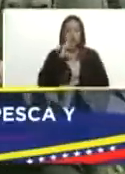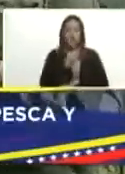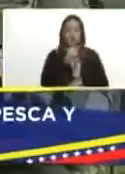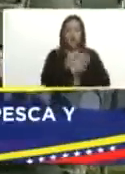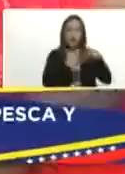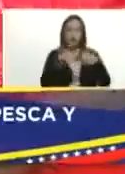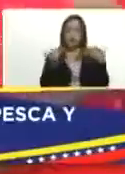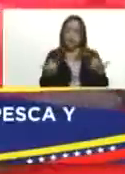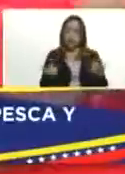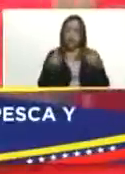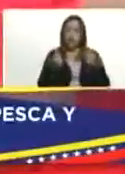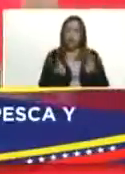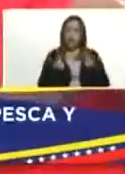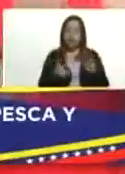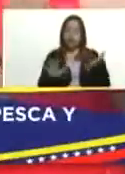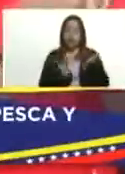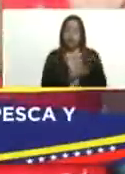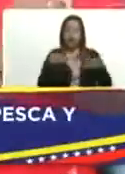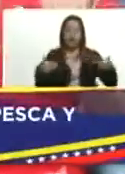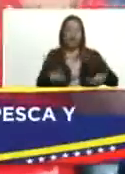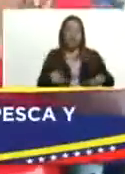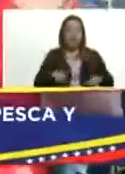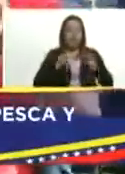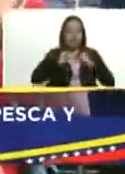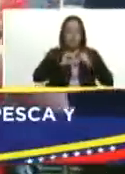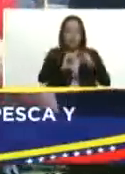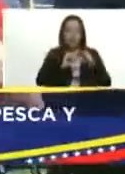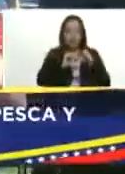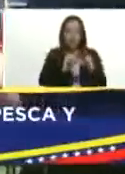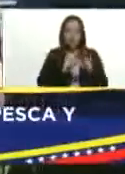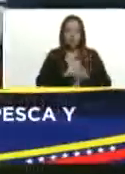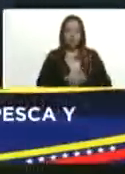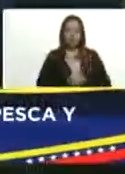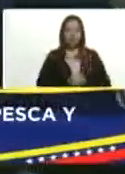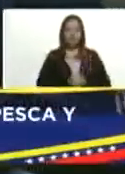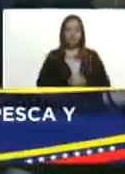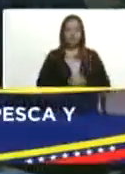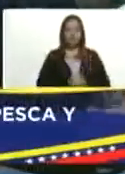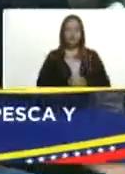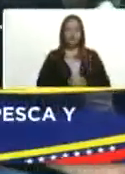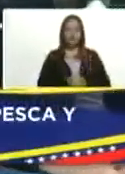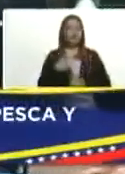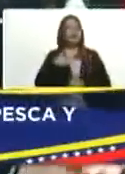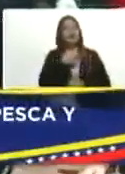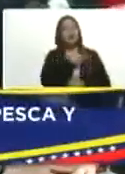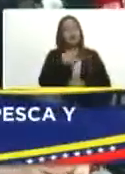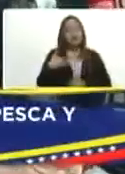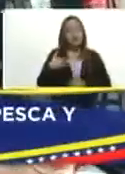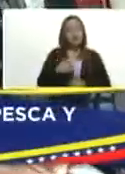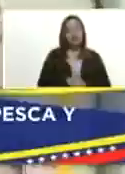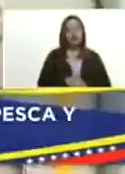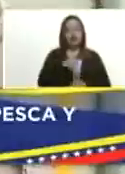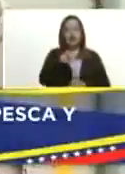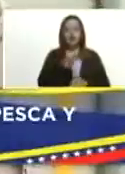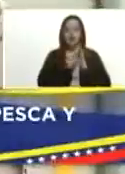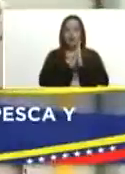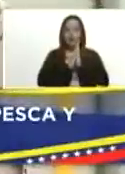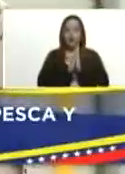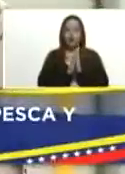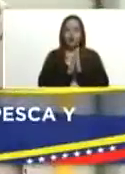ya de ese esfuerzo, de esa perseverancia. Yo quisiera, Loyo, que tú nos hicieras